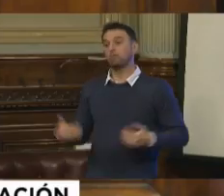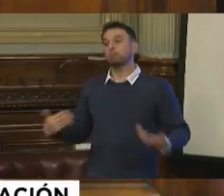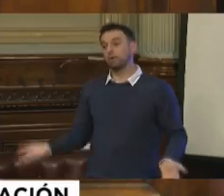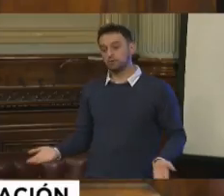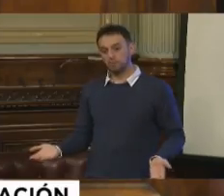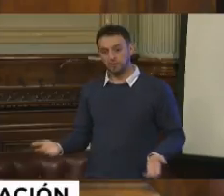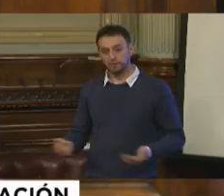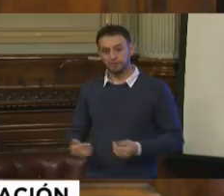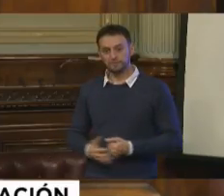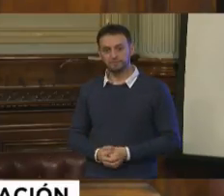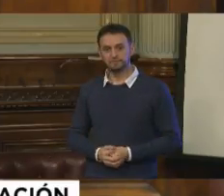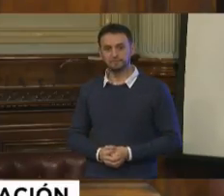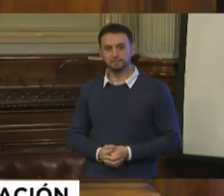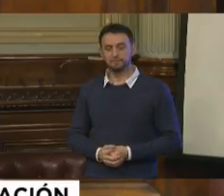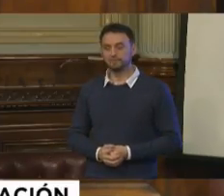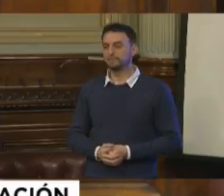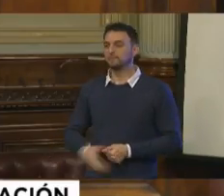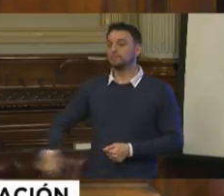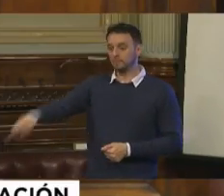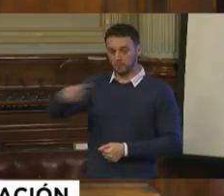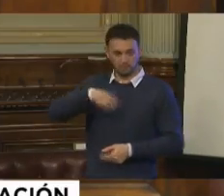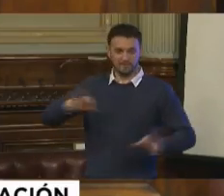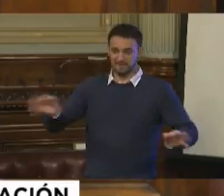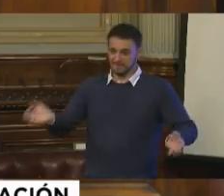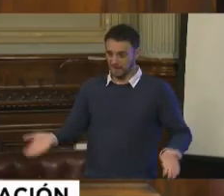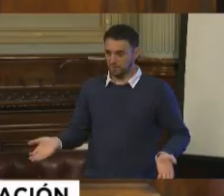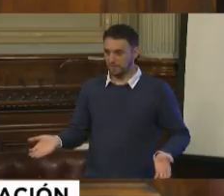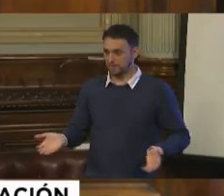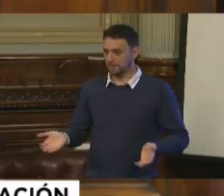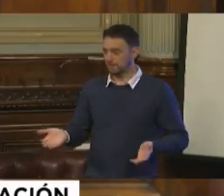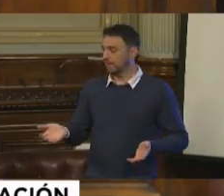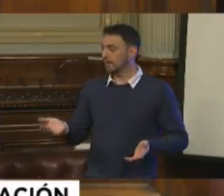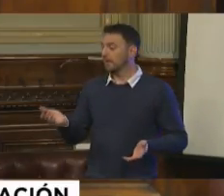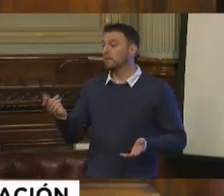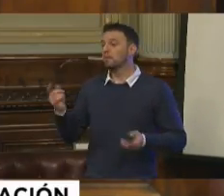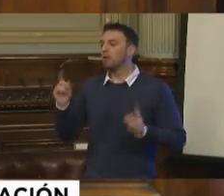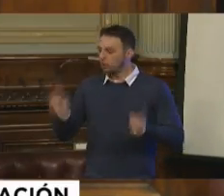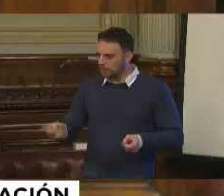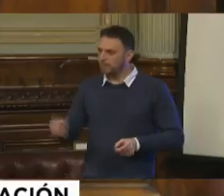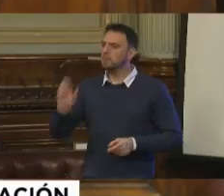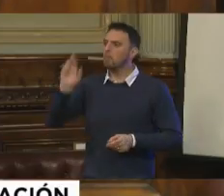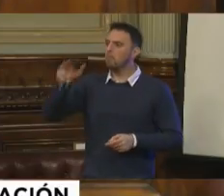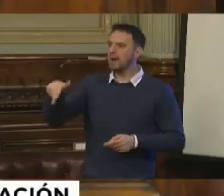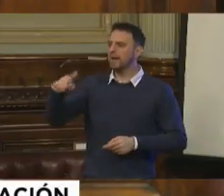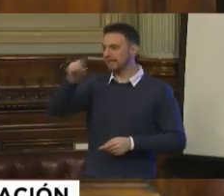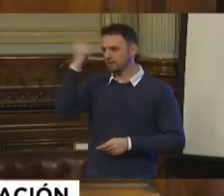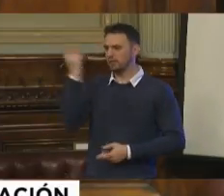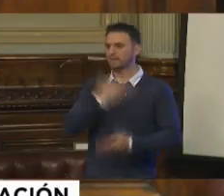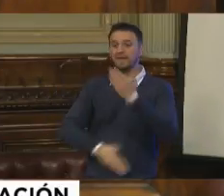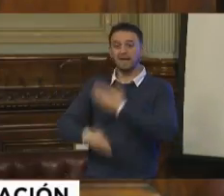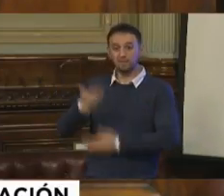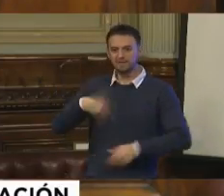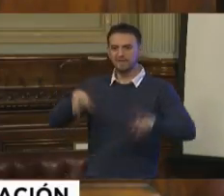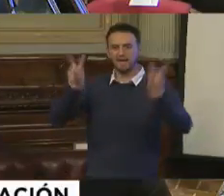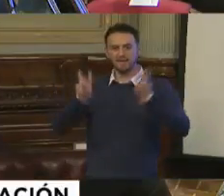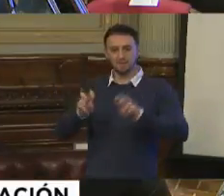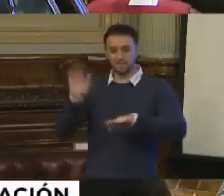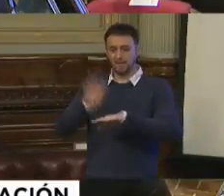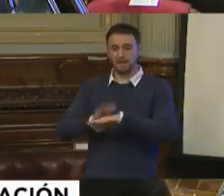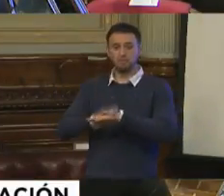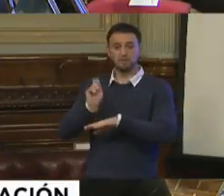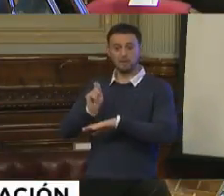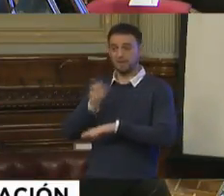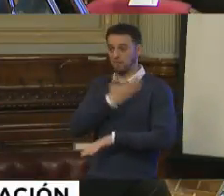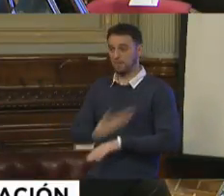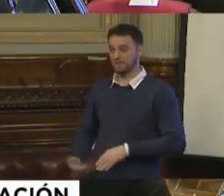y por supuesto creo que es aunque ya lo saben vale decir que el plan nacional de discapacidad y toda la temática está a